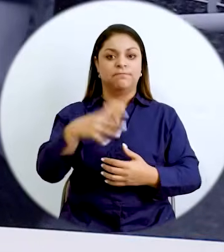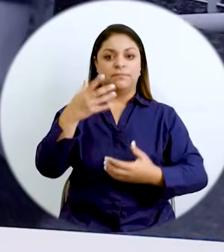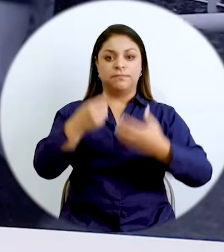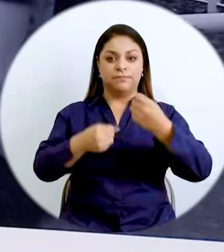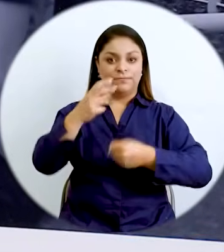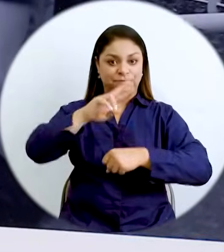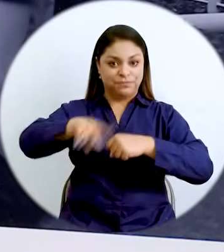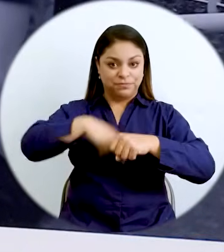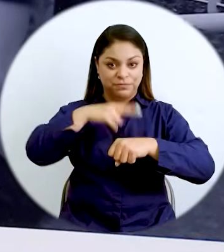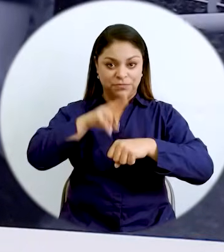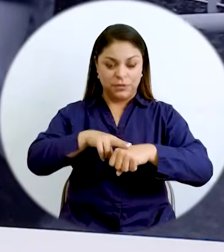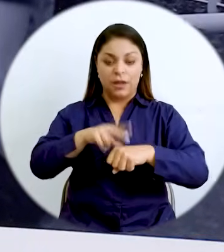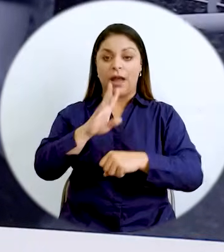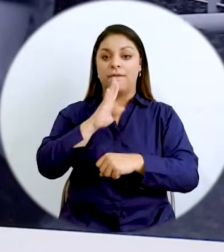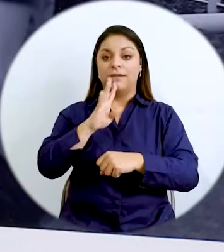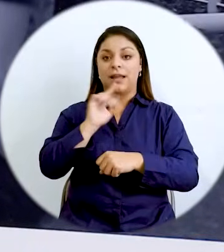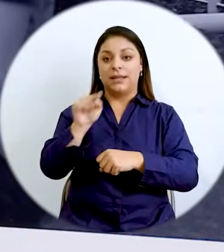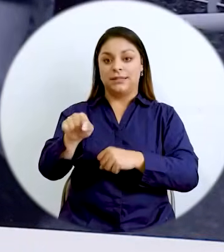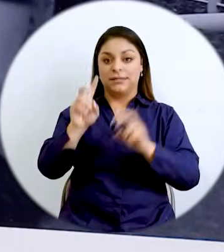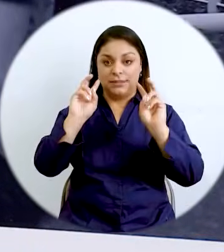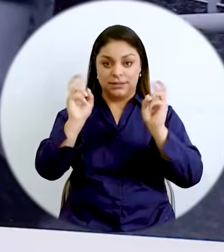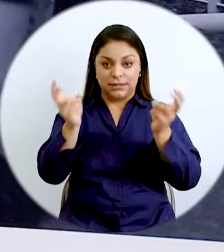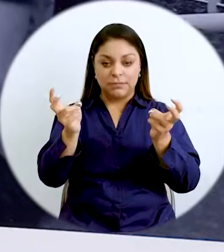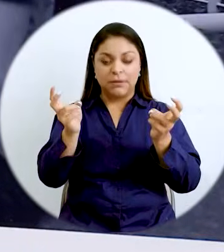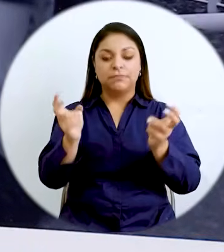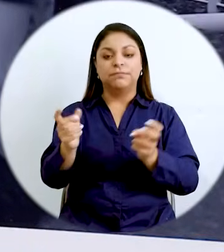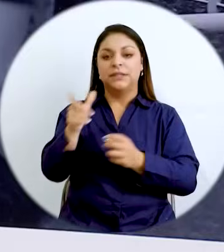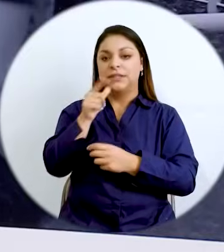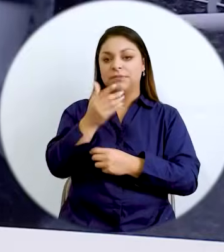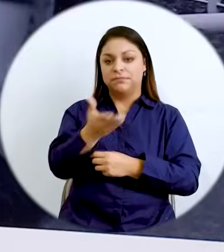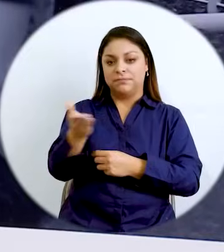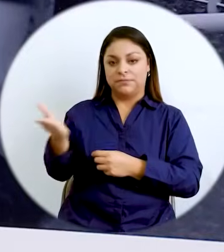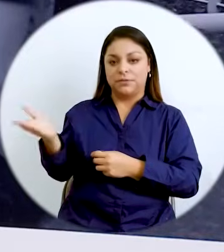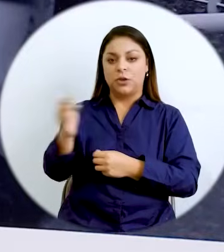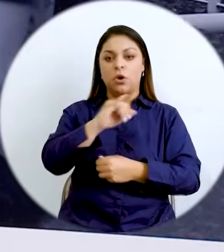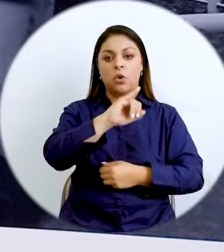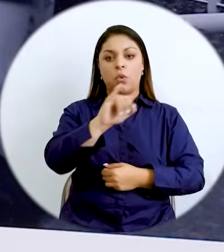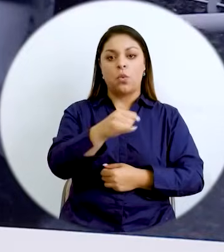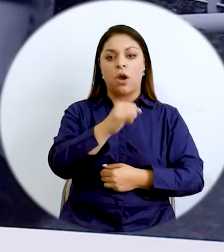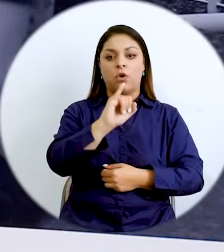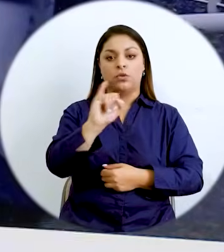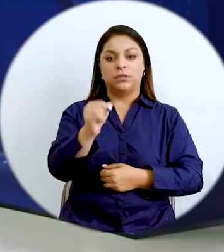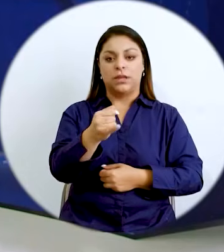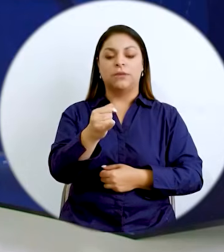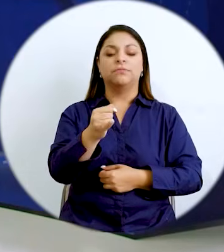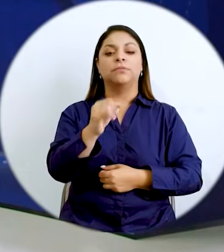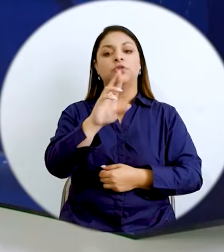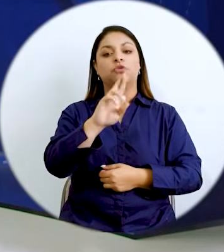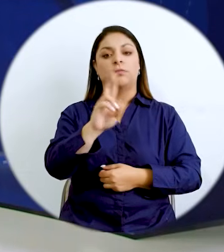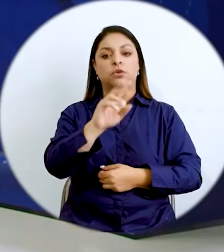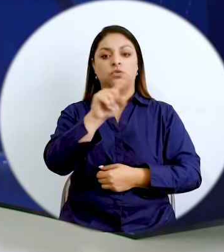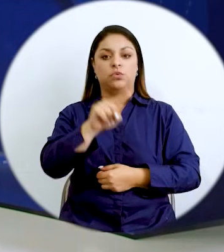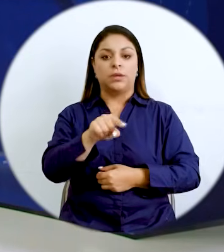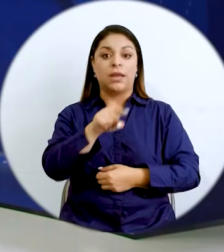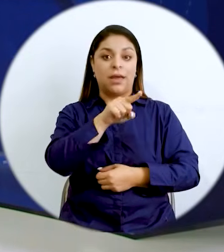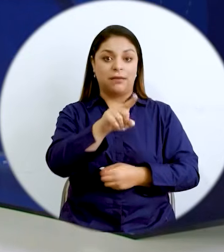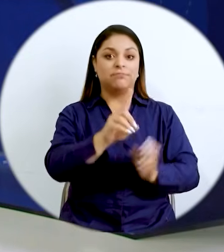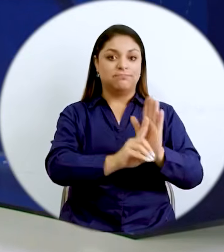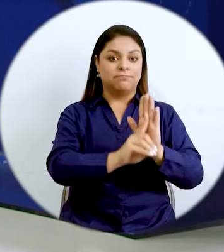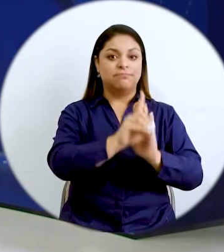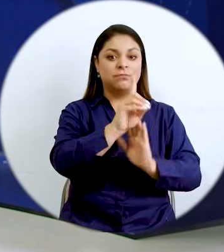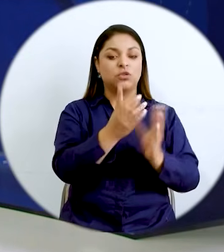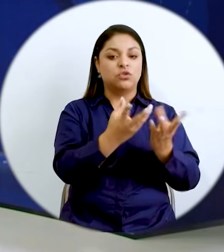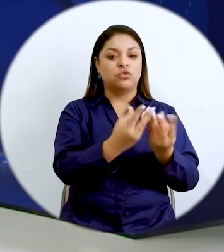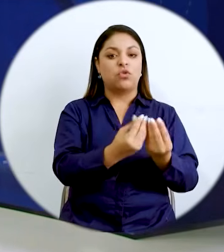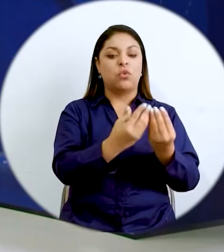lechero nacional. Para hablar sobre este tema nos acompaña en esta oportunidad Juan José Romero Zúñiga, quien es el desarrollador del software VAMP